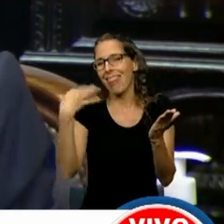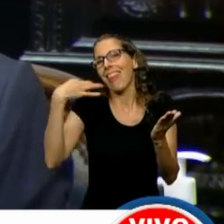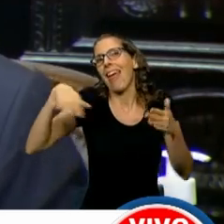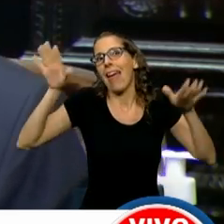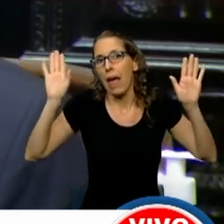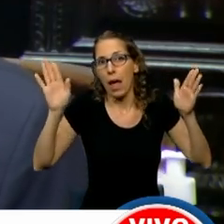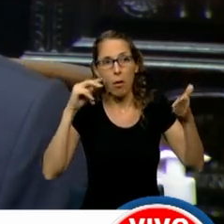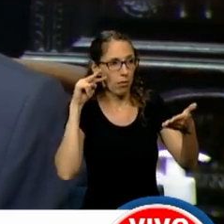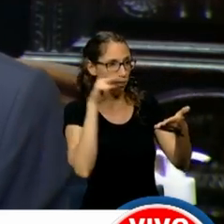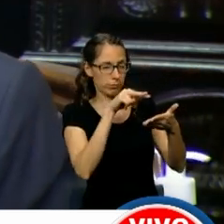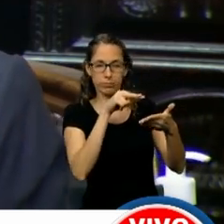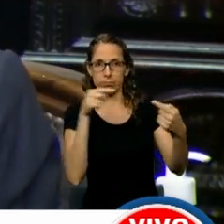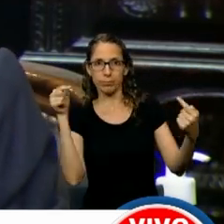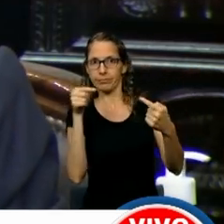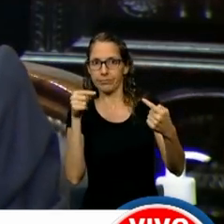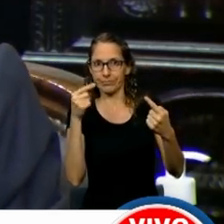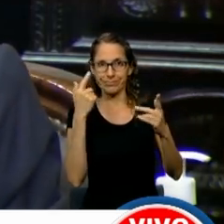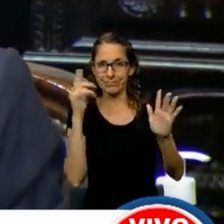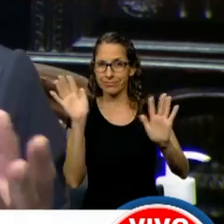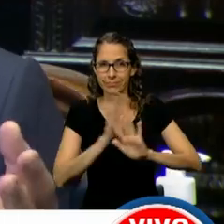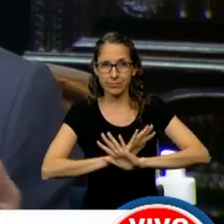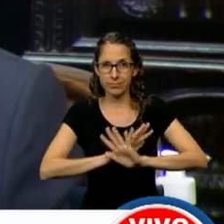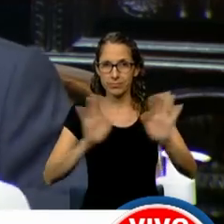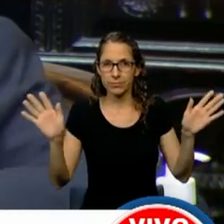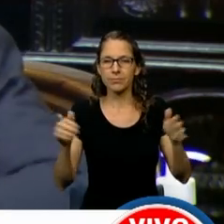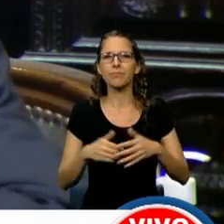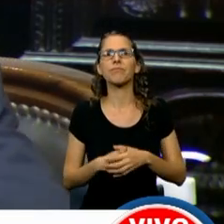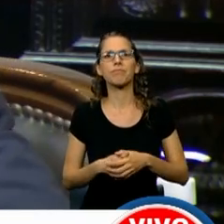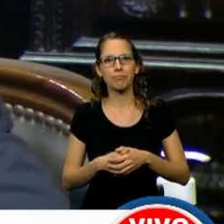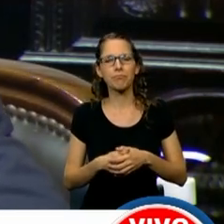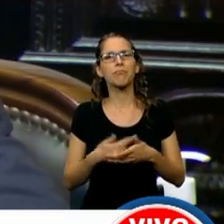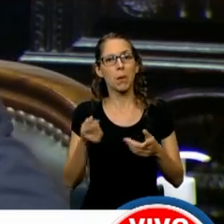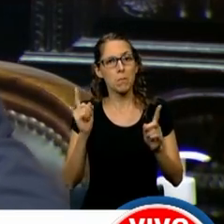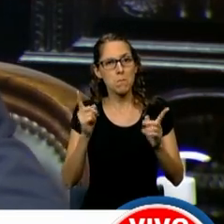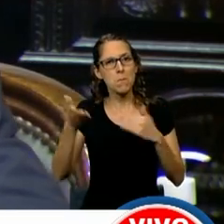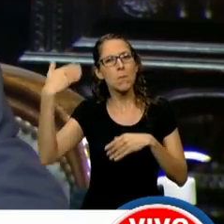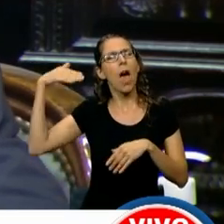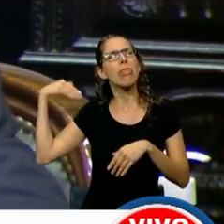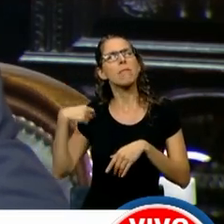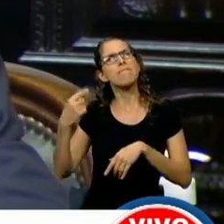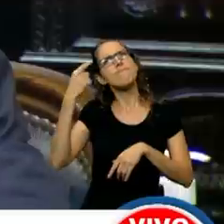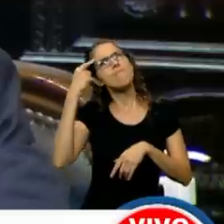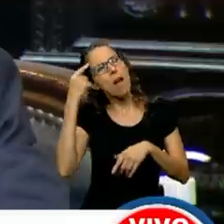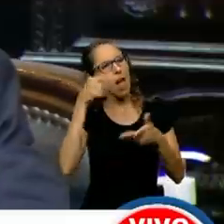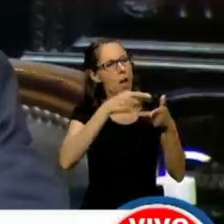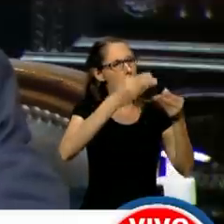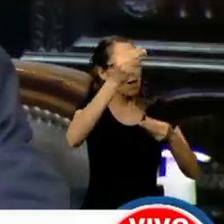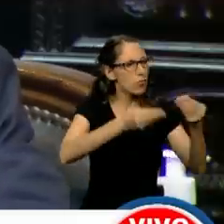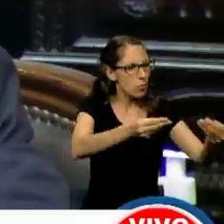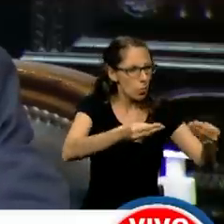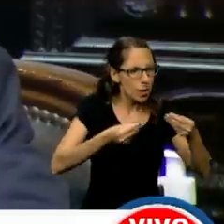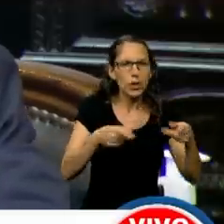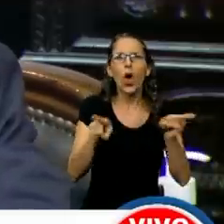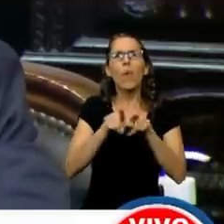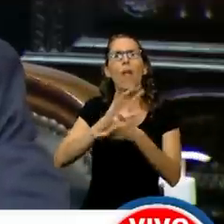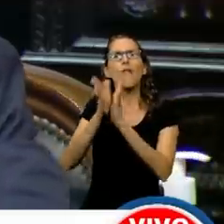este presupuesto que nos han enviado de hecho en algún momento pensé en compararlo con el realismo mágico